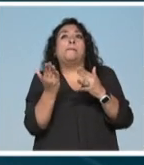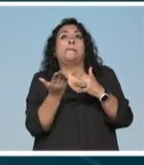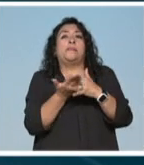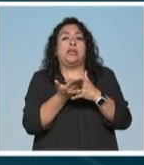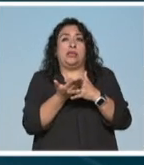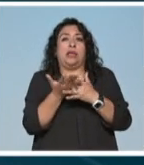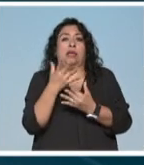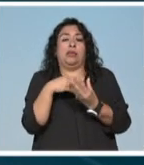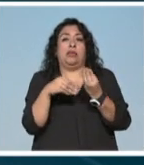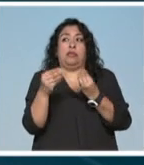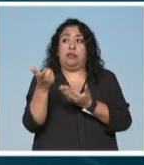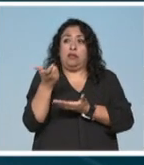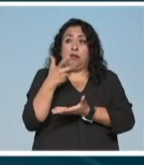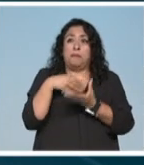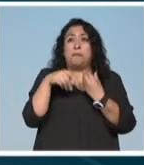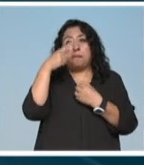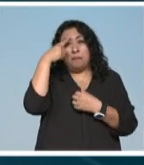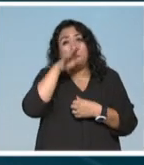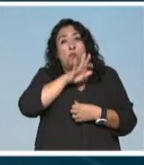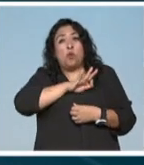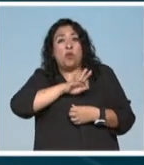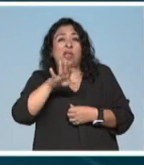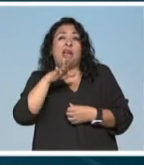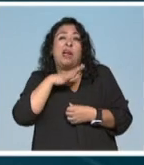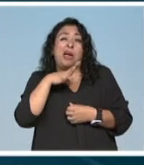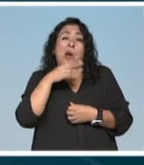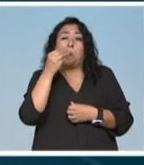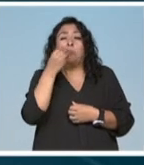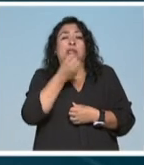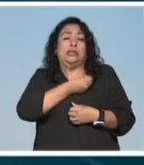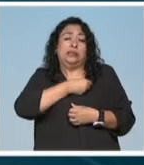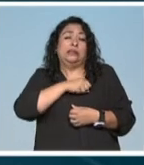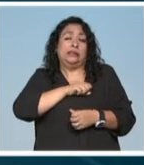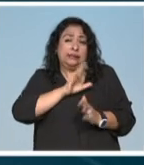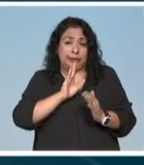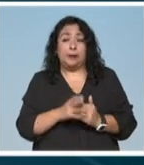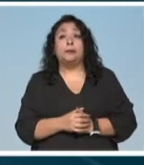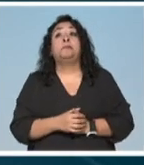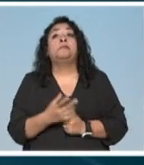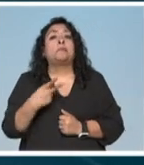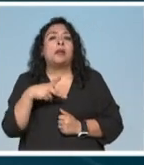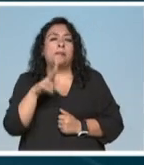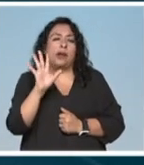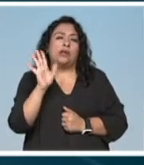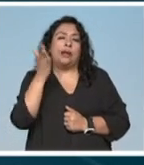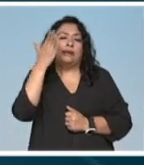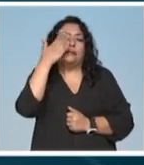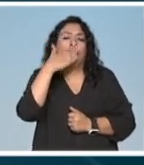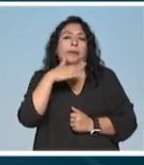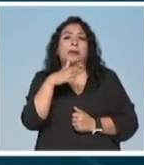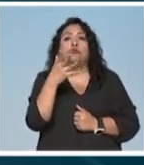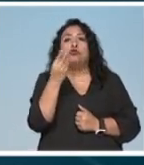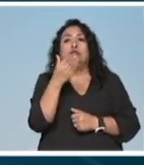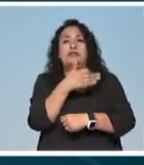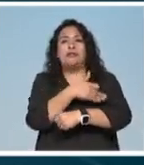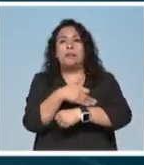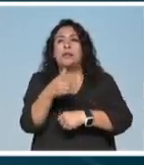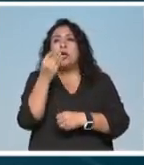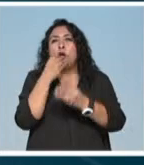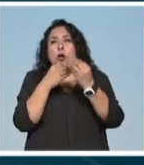su ingreso familiar disponible para poder tener una dieta saludable. Pero como es de esperarse, muchas familias